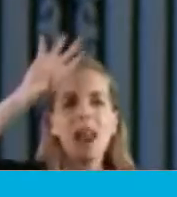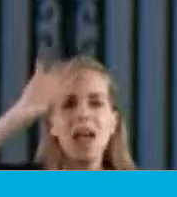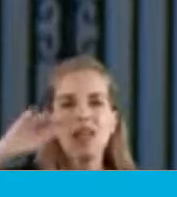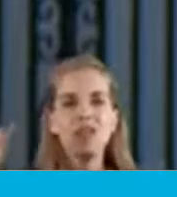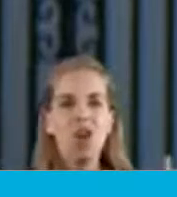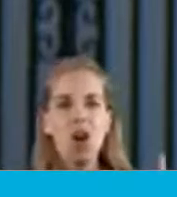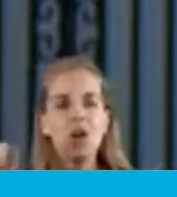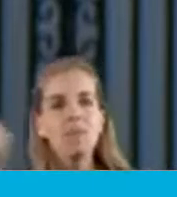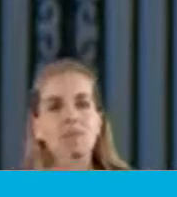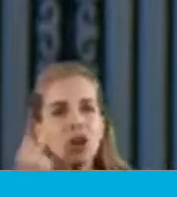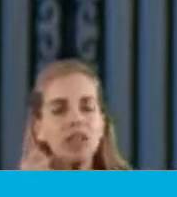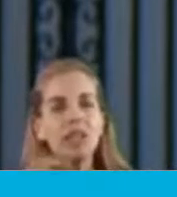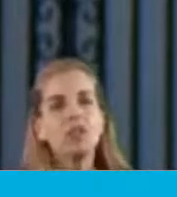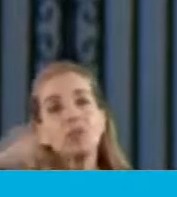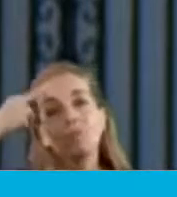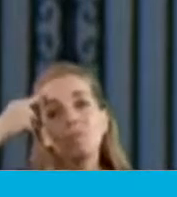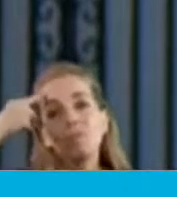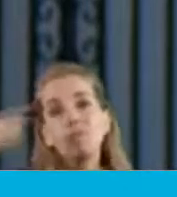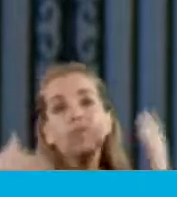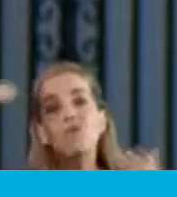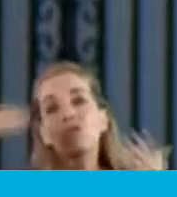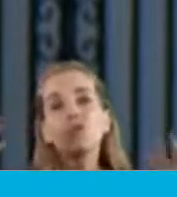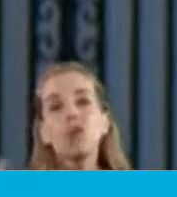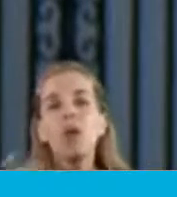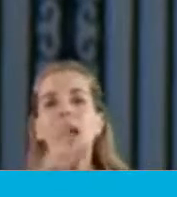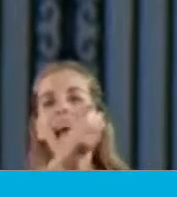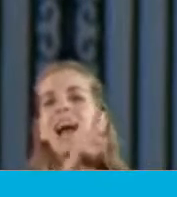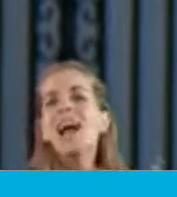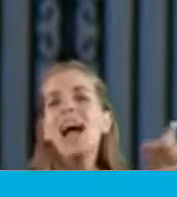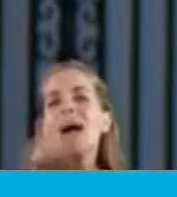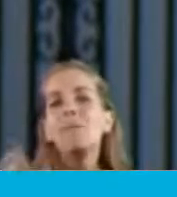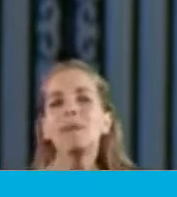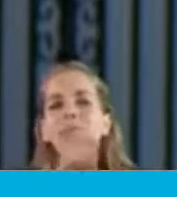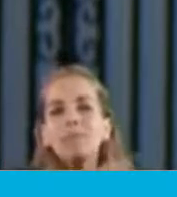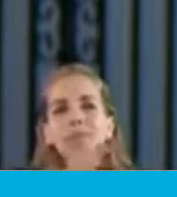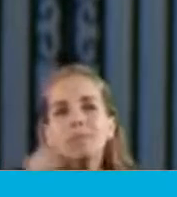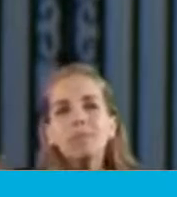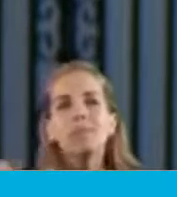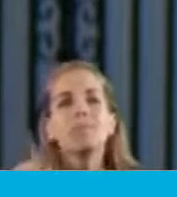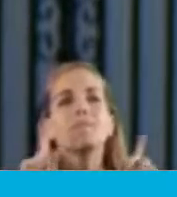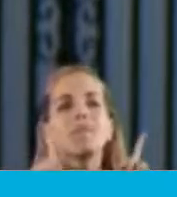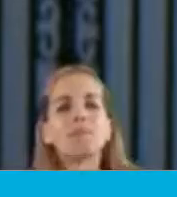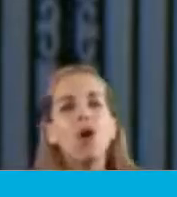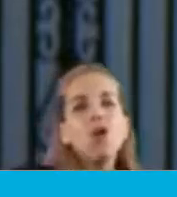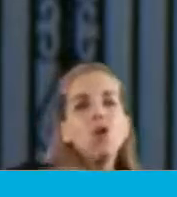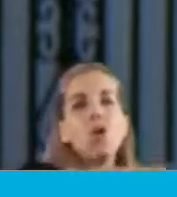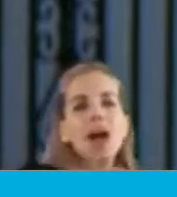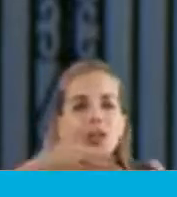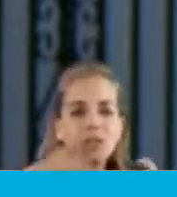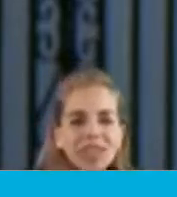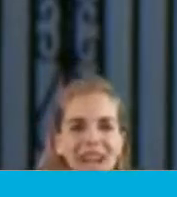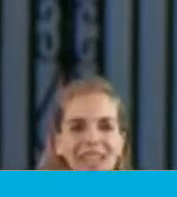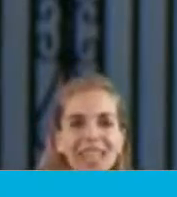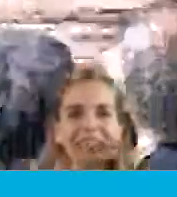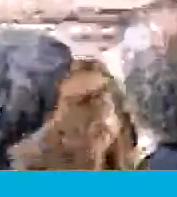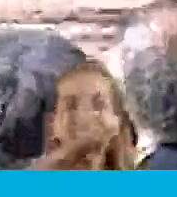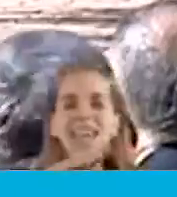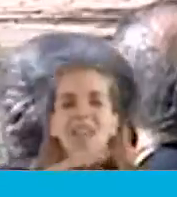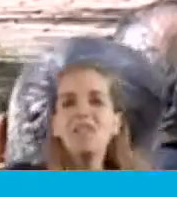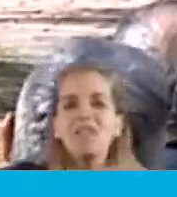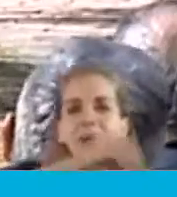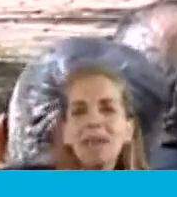con que cada habitante de la Argentina pueda encontrar en su ciudad o su pueblo el lugar para sus realizaciones